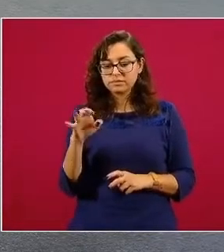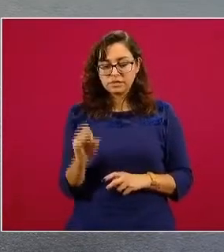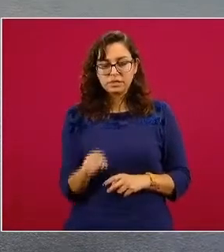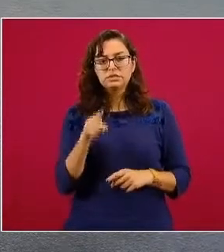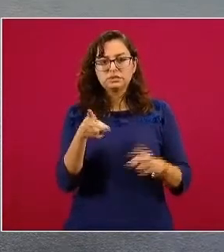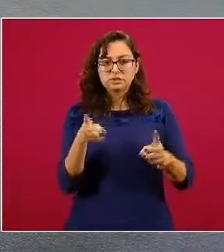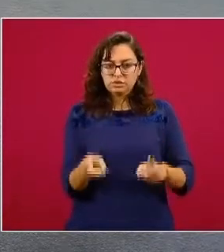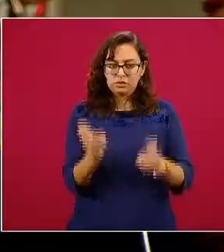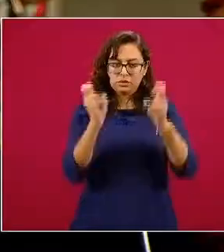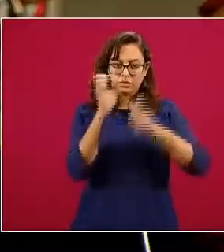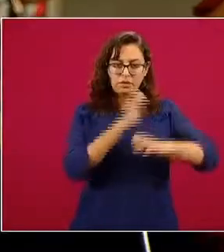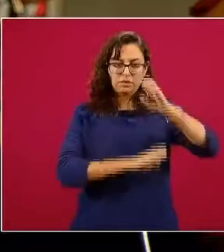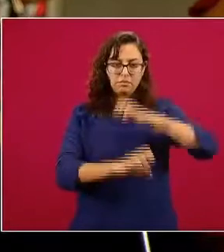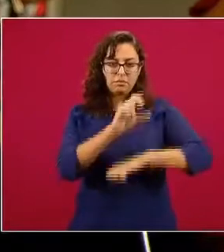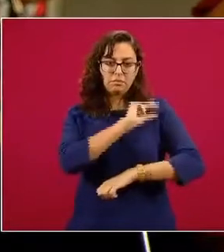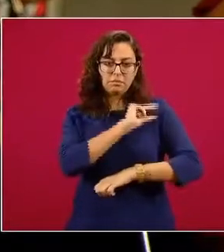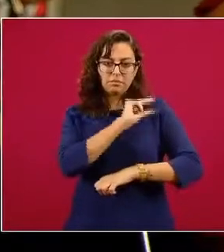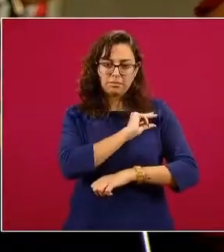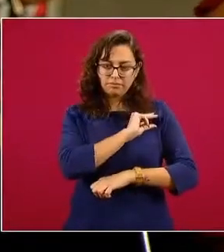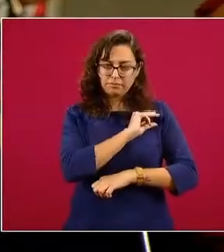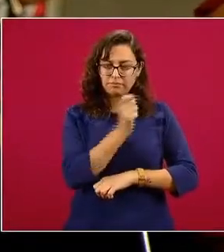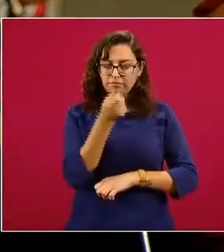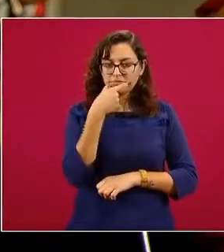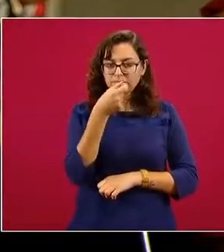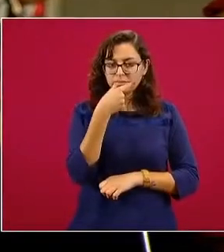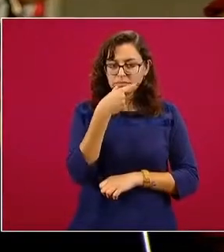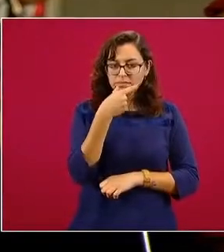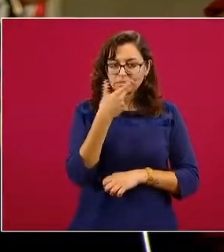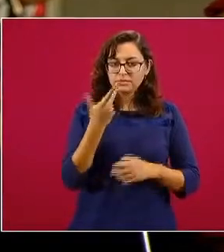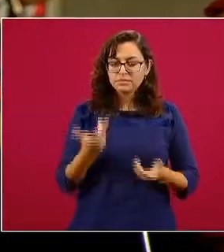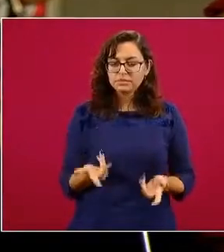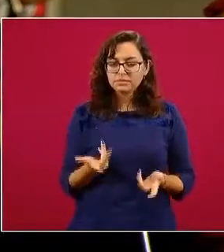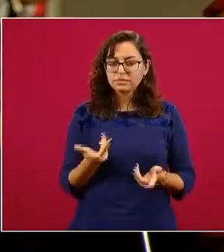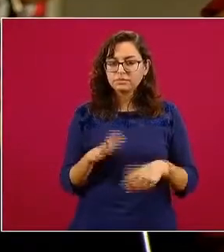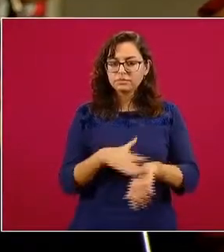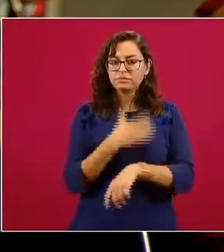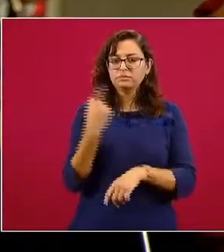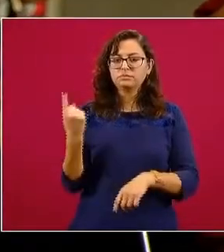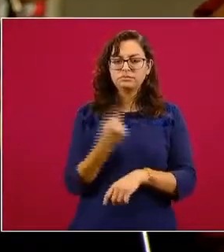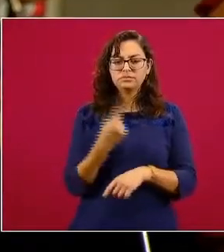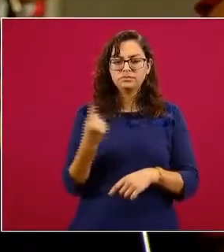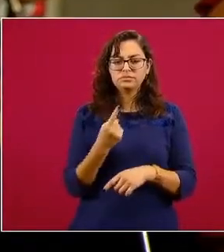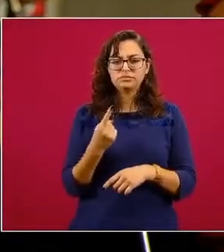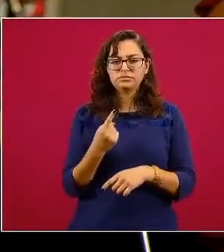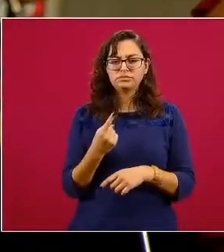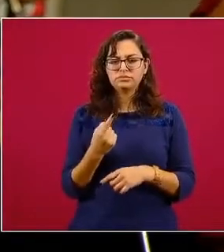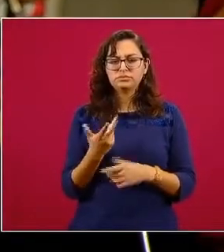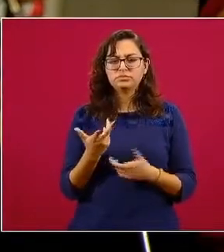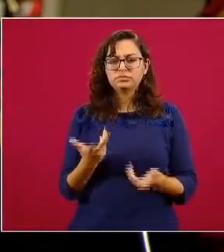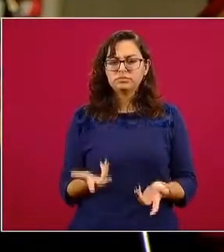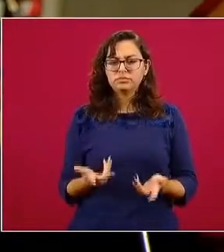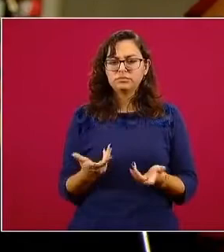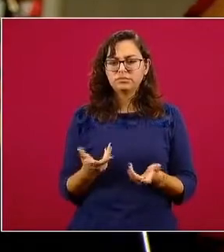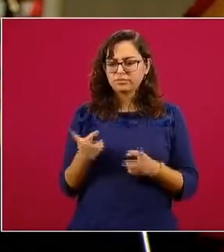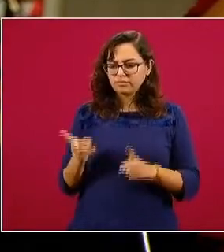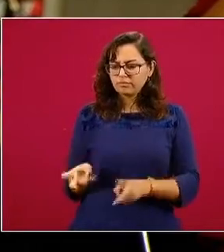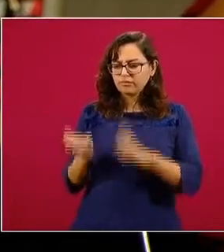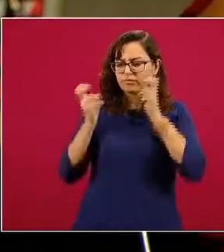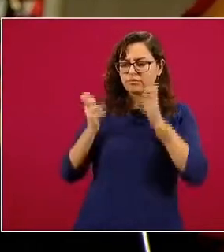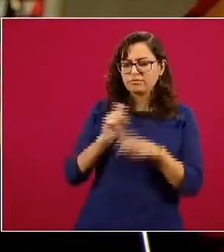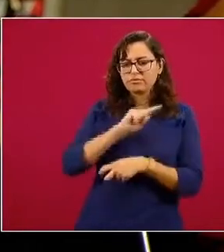privada de medicamentos. ¿Por qué la alerta se dio a conocer 5 días después del